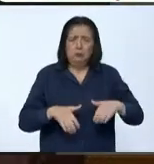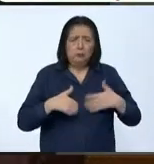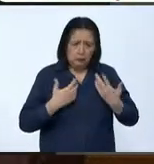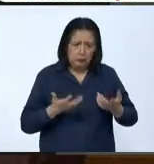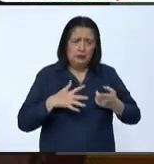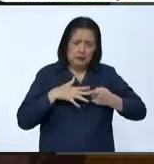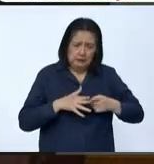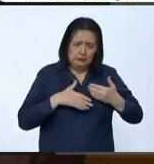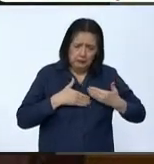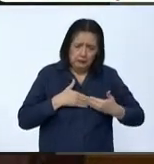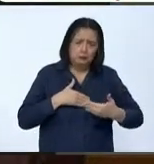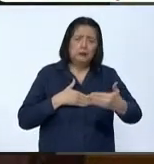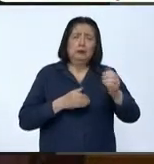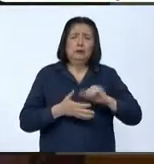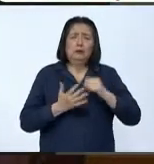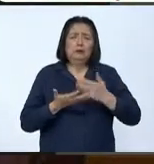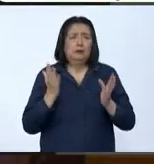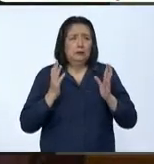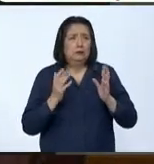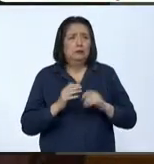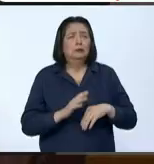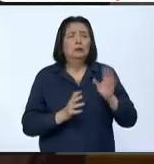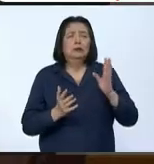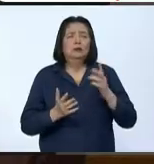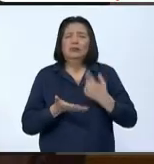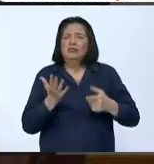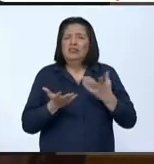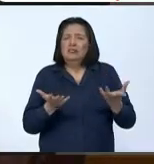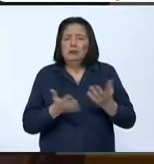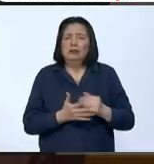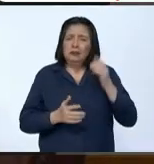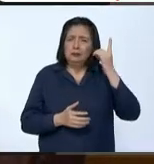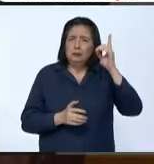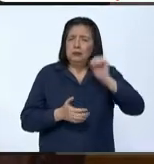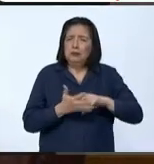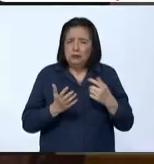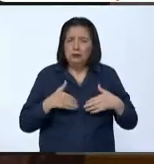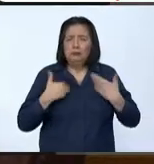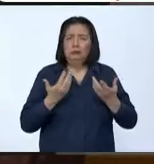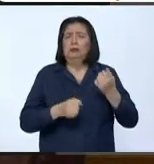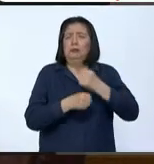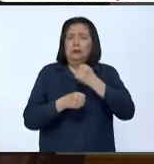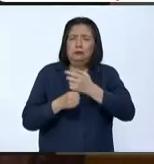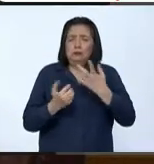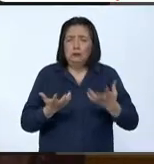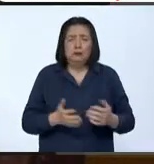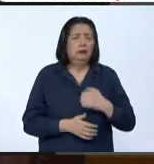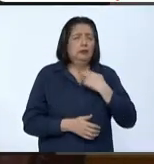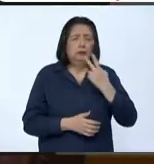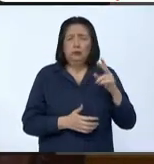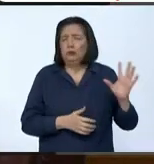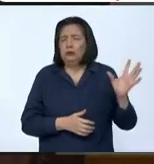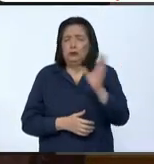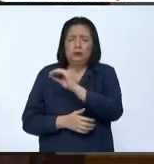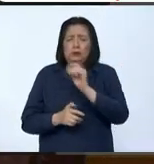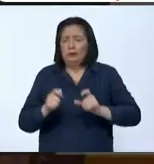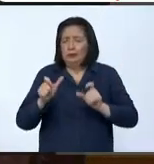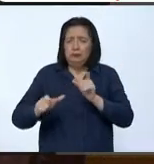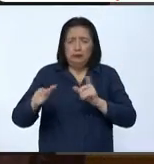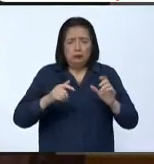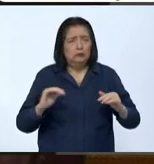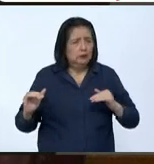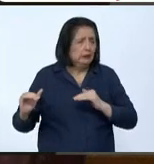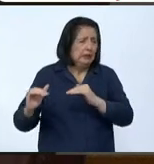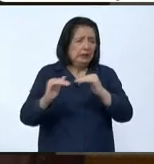programática entre los principales actores de nuestra democracia donde la voz de todos escuche por